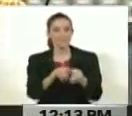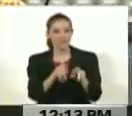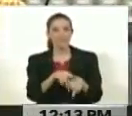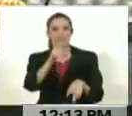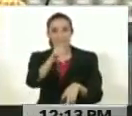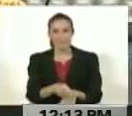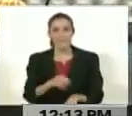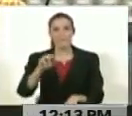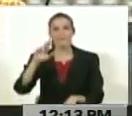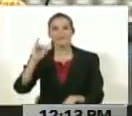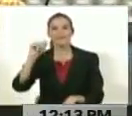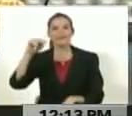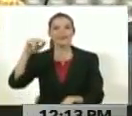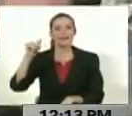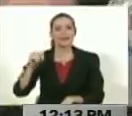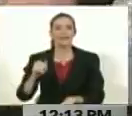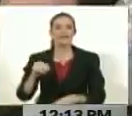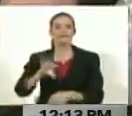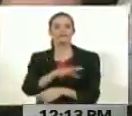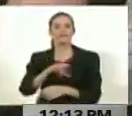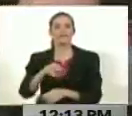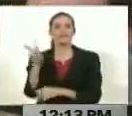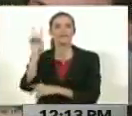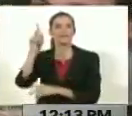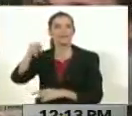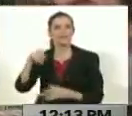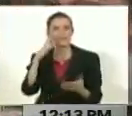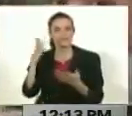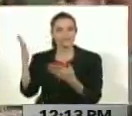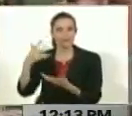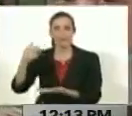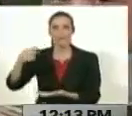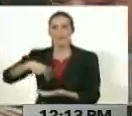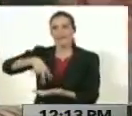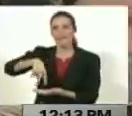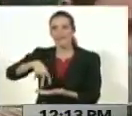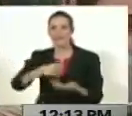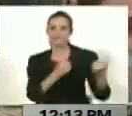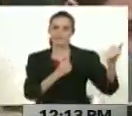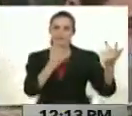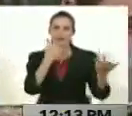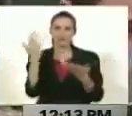Mariana, la sonera de Venezuela. A bailar.